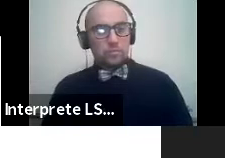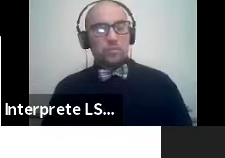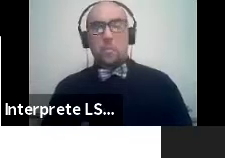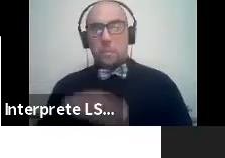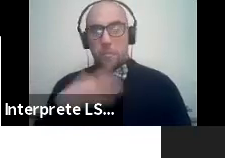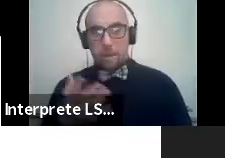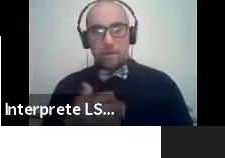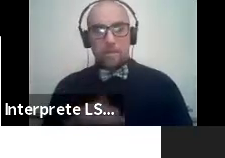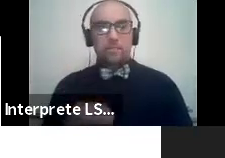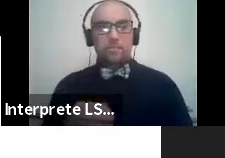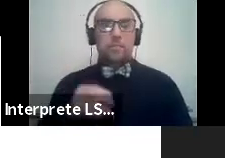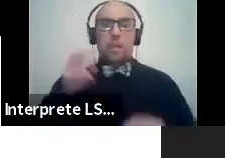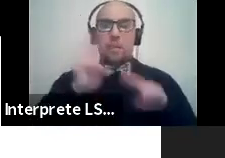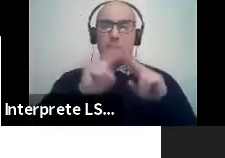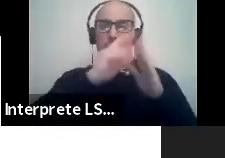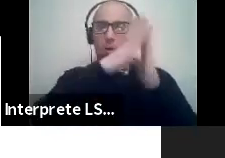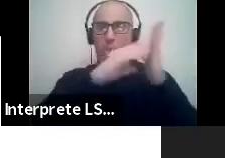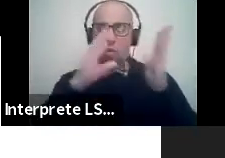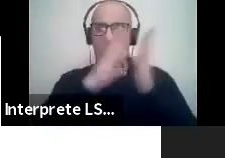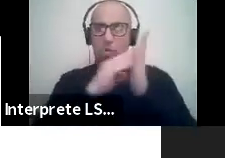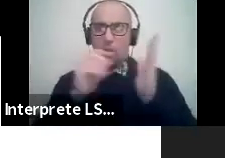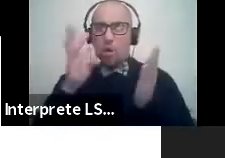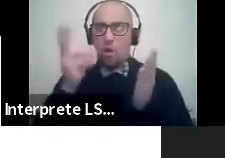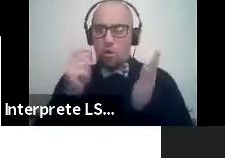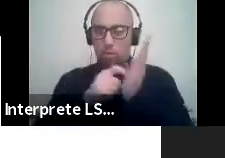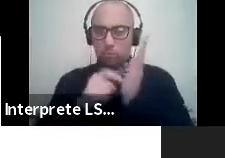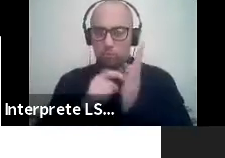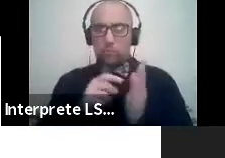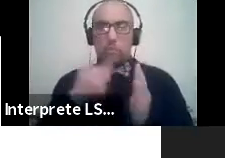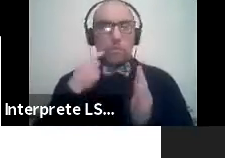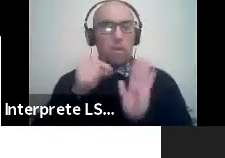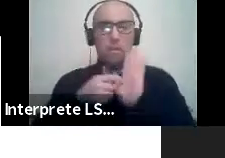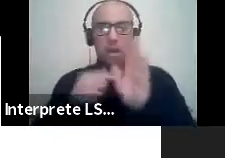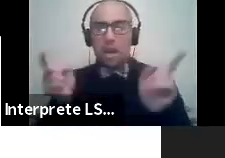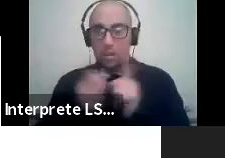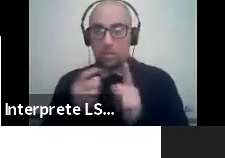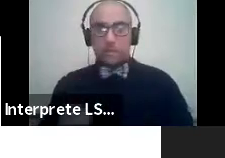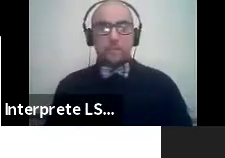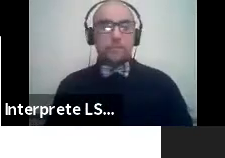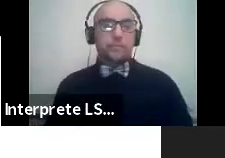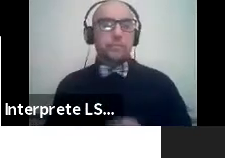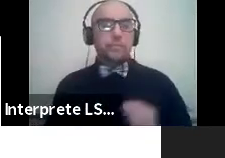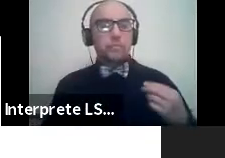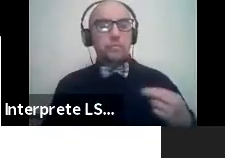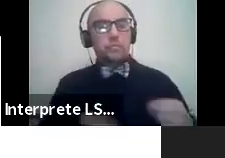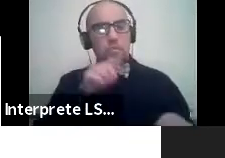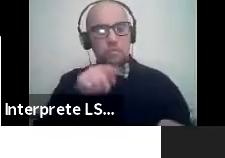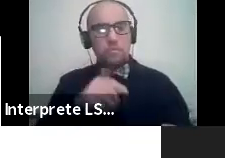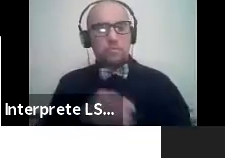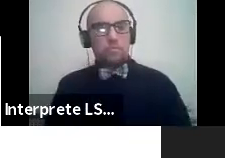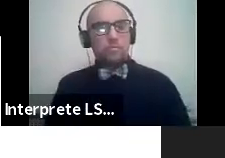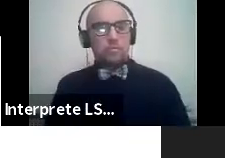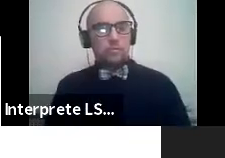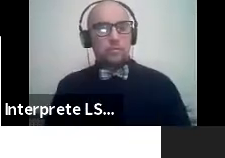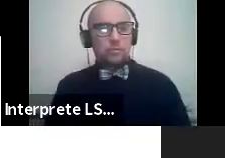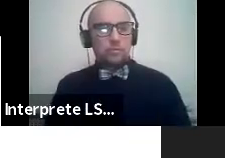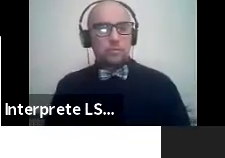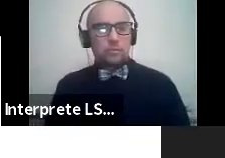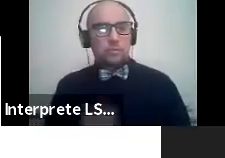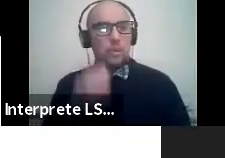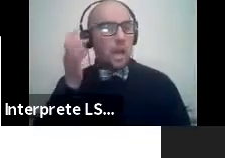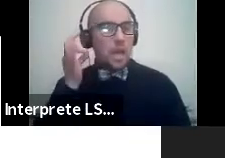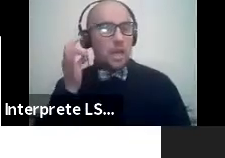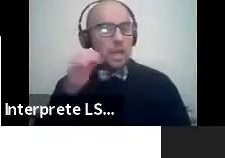Entonces, hicimos unos modelos estadísticos, pero aquí se los voy a explicar en simple, ¿no es cierto? En este caso, es para niñas. Esto